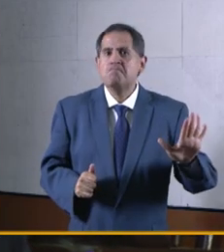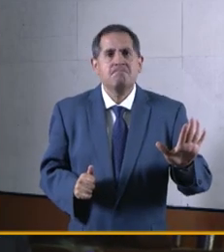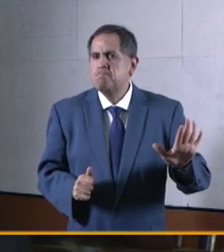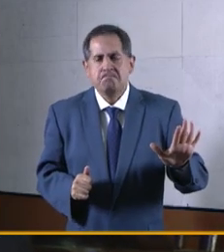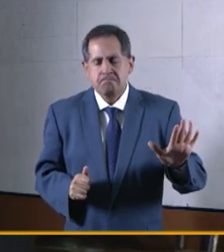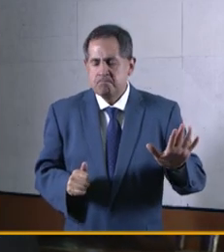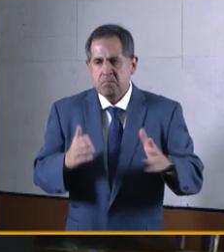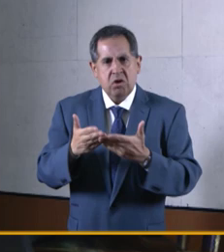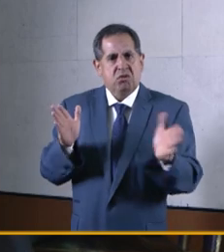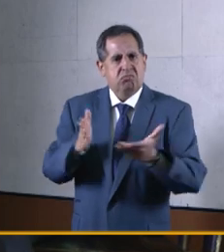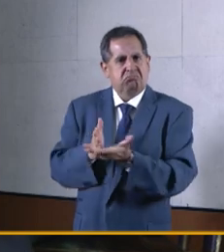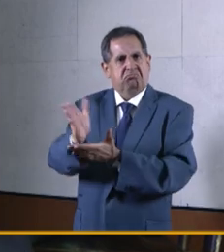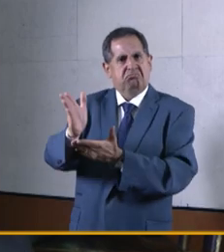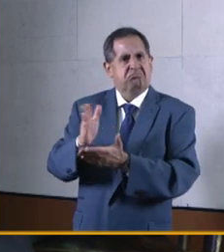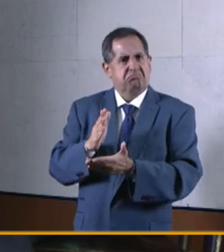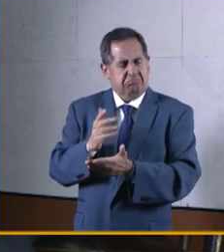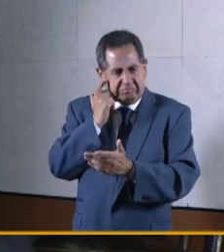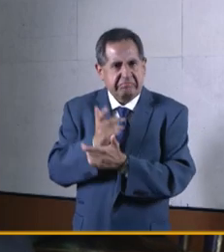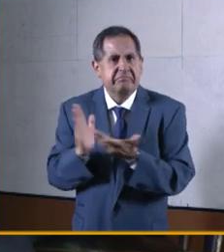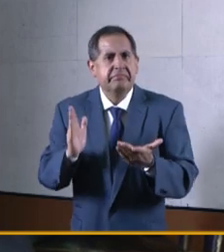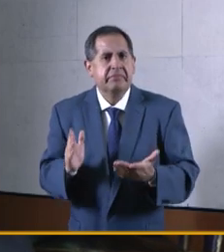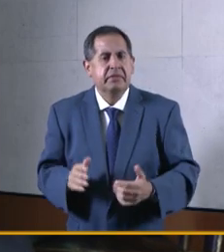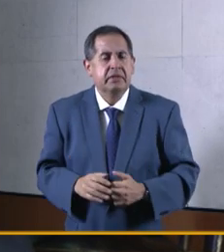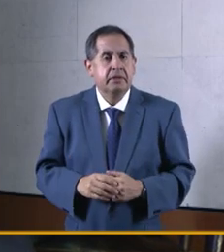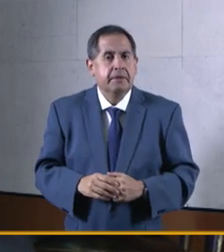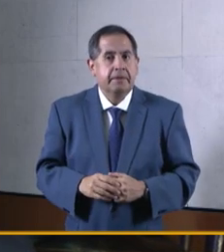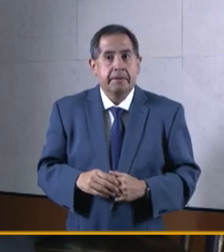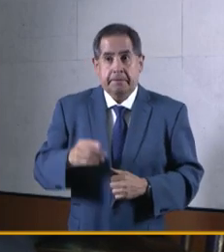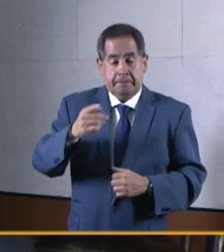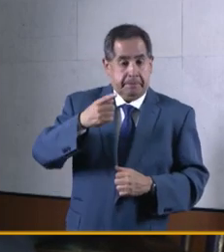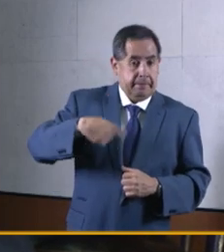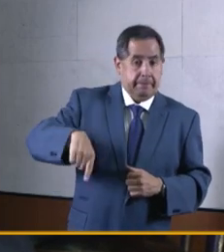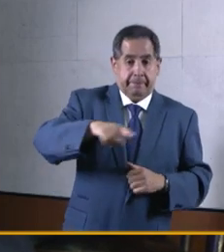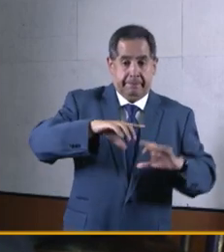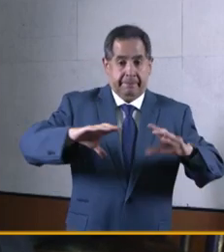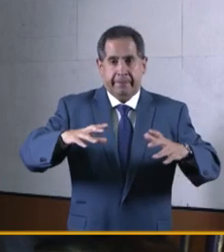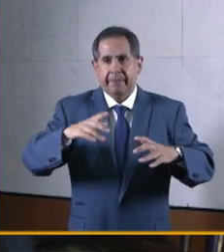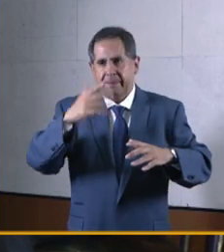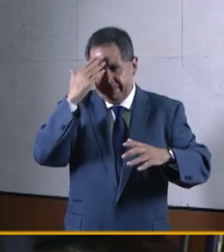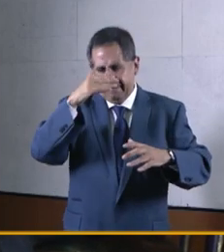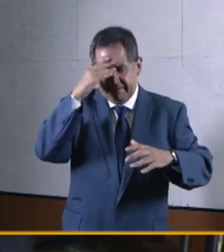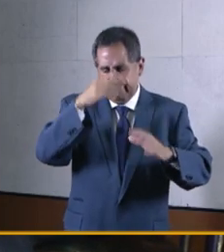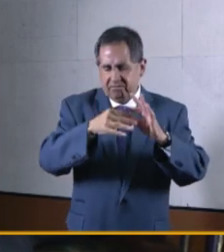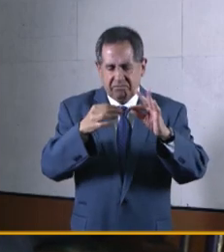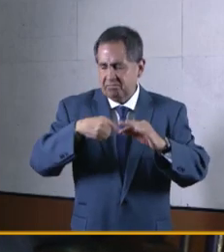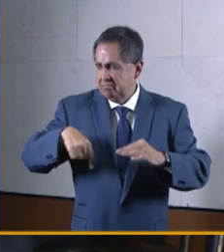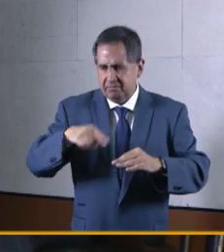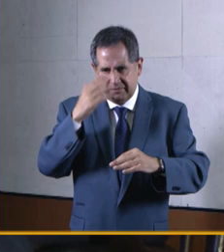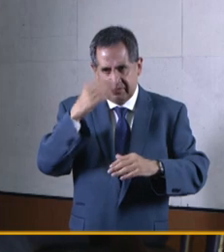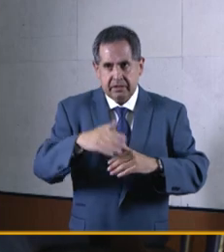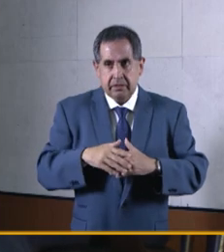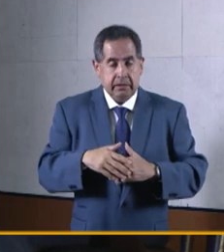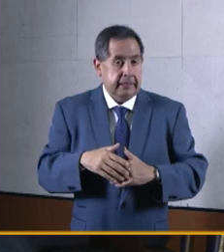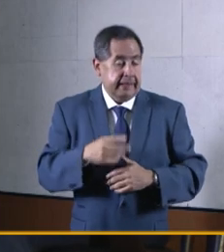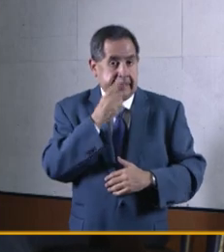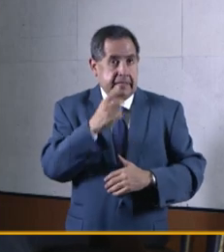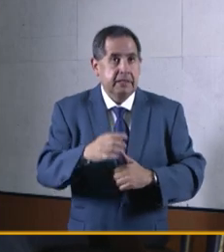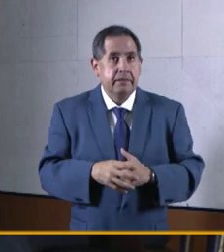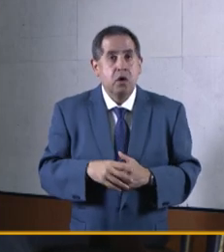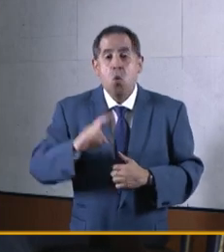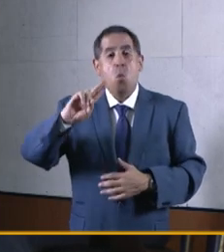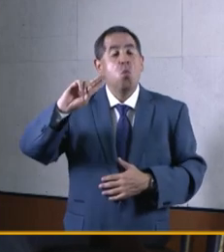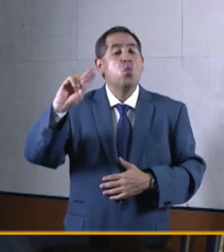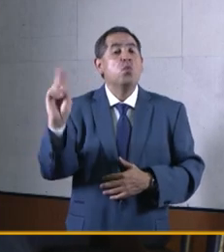no adueñarse de ella quieres ejercer este asedio saben prosiguió que la